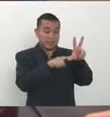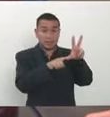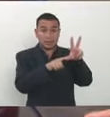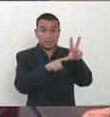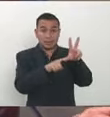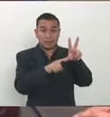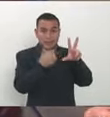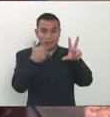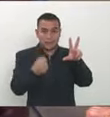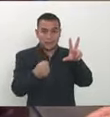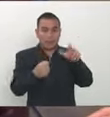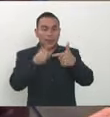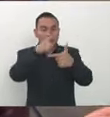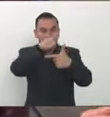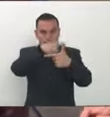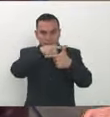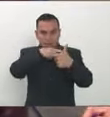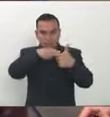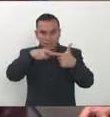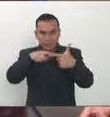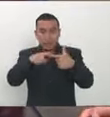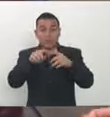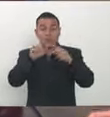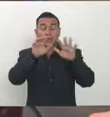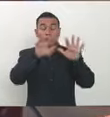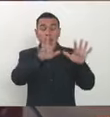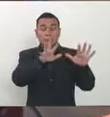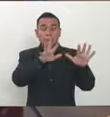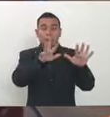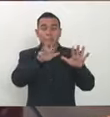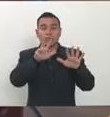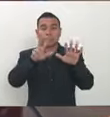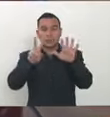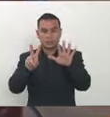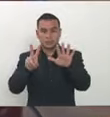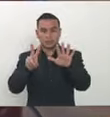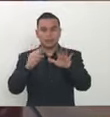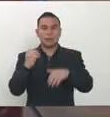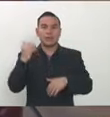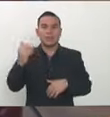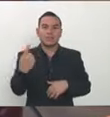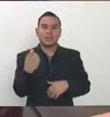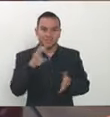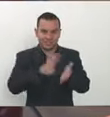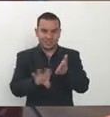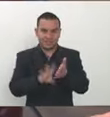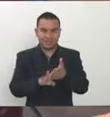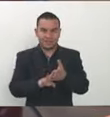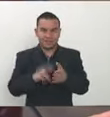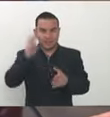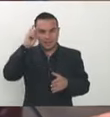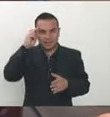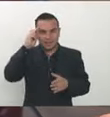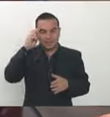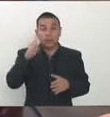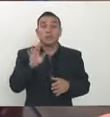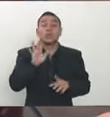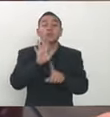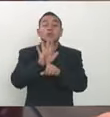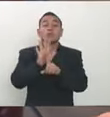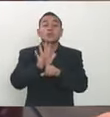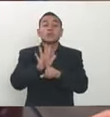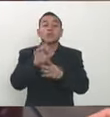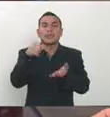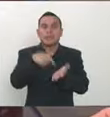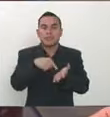intereses ni mora en los 17 años que restan. Ahí no lo sentirá casi nada. Si el crédito es menor o el tiempo que falta